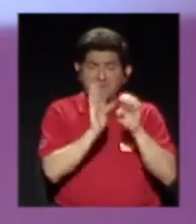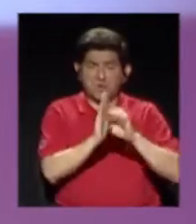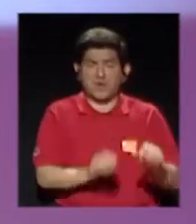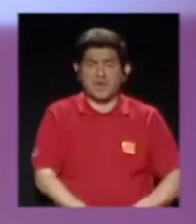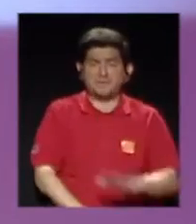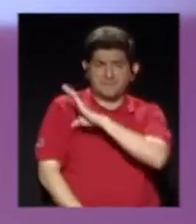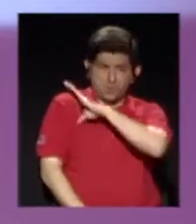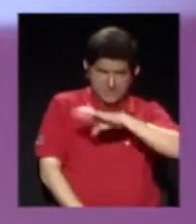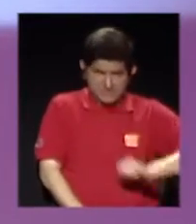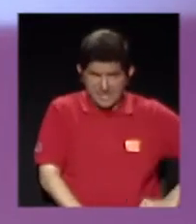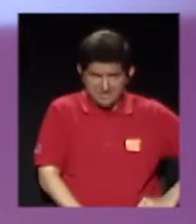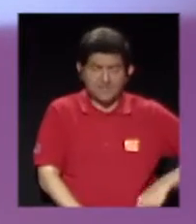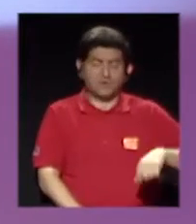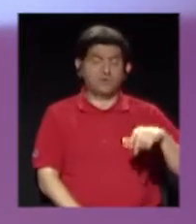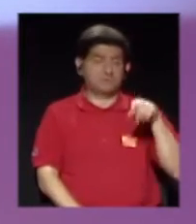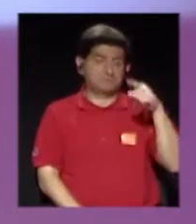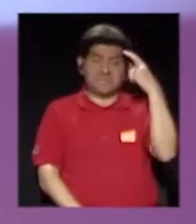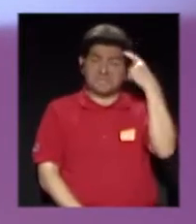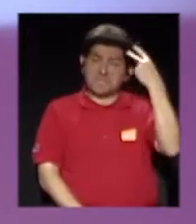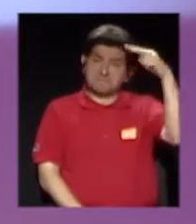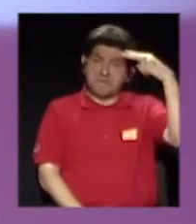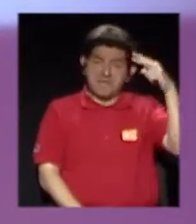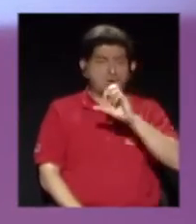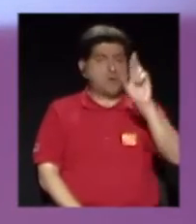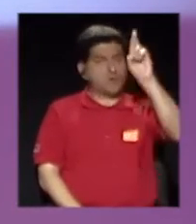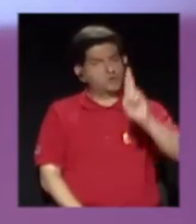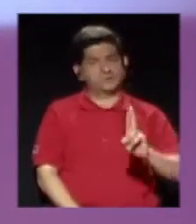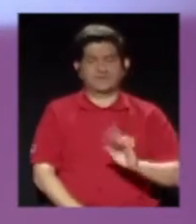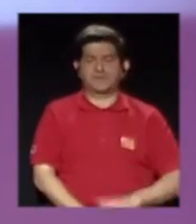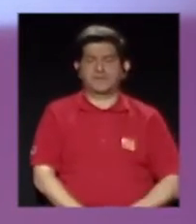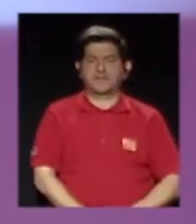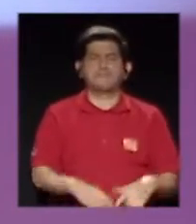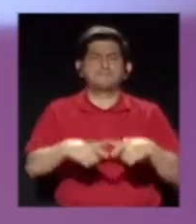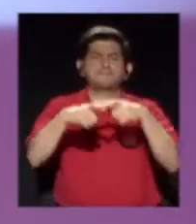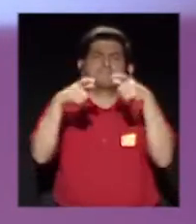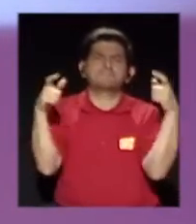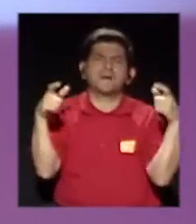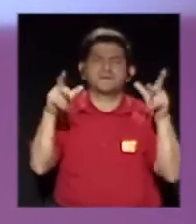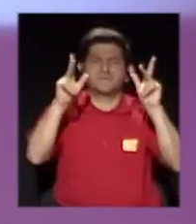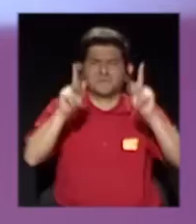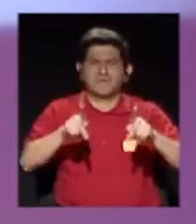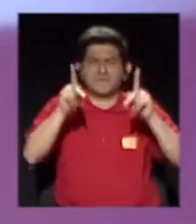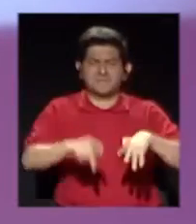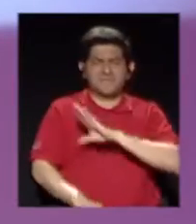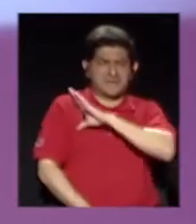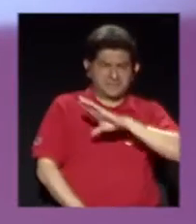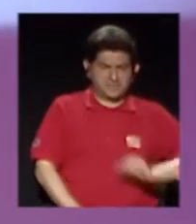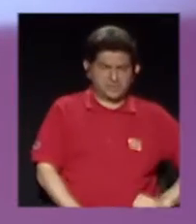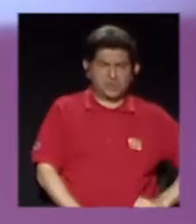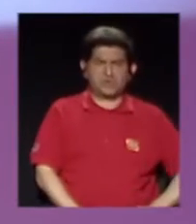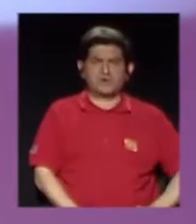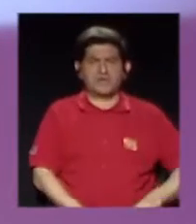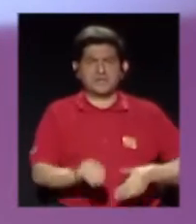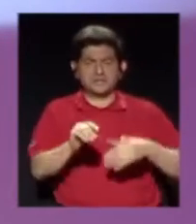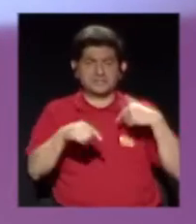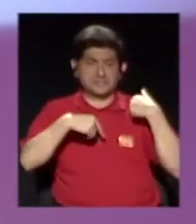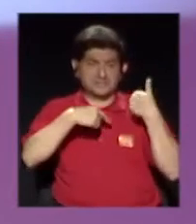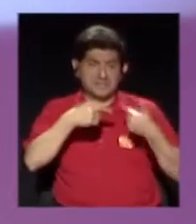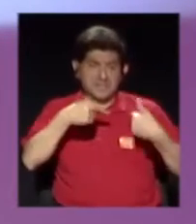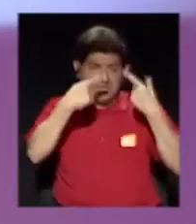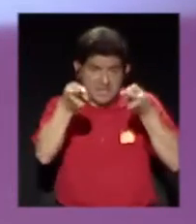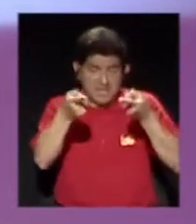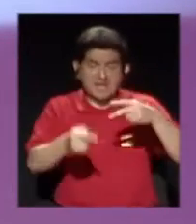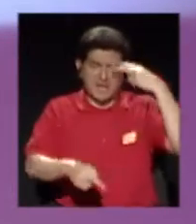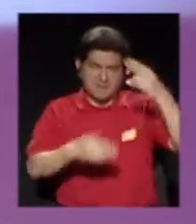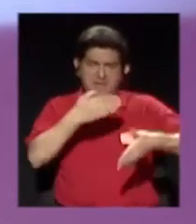salvador y costa rica la mayoría de las personas en el salvador van van y val antes a